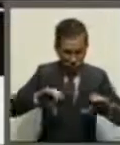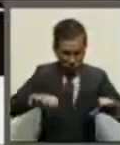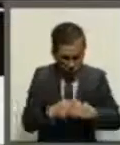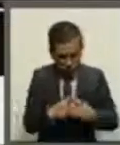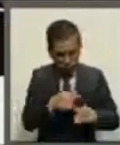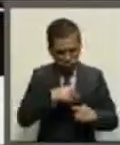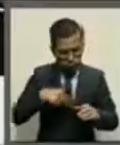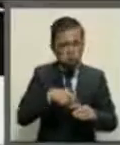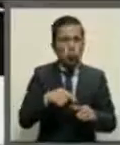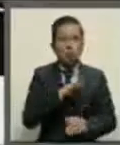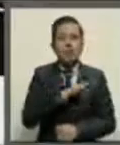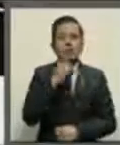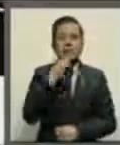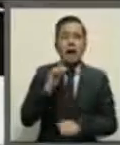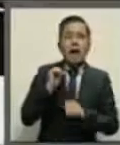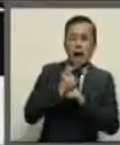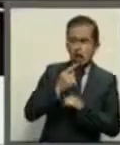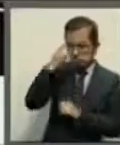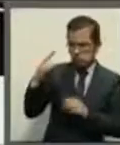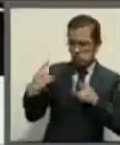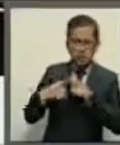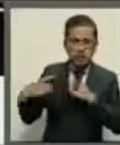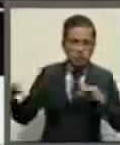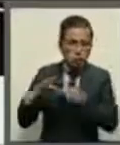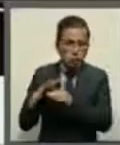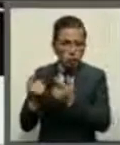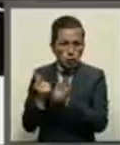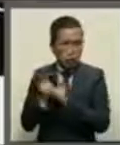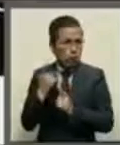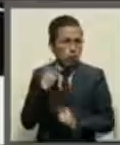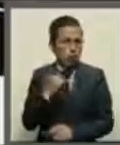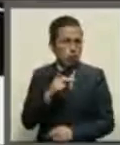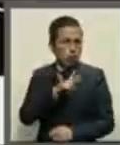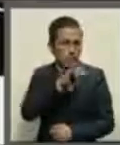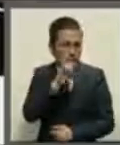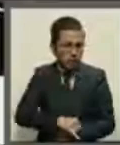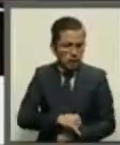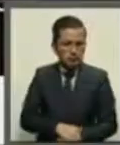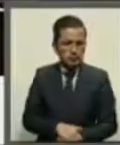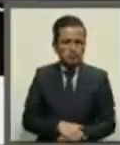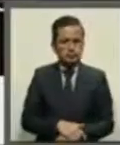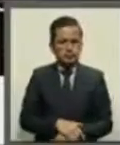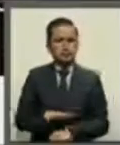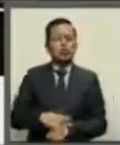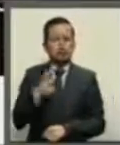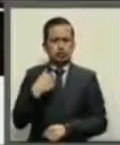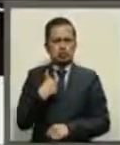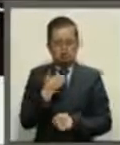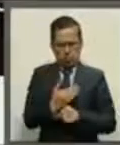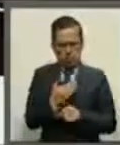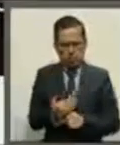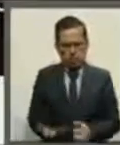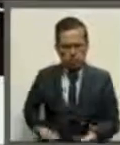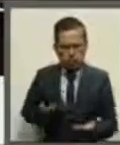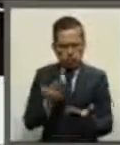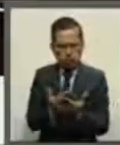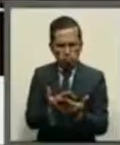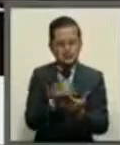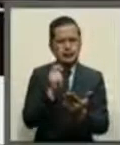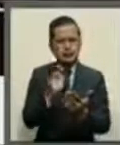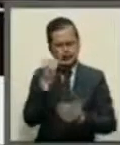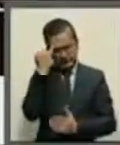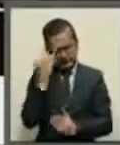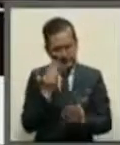tratos políticos con determinado partido político. Por lo antes expuesto, es que pongo a consideración de este pleno la